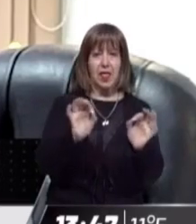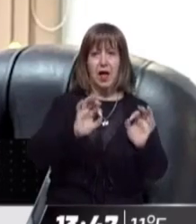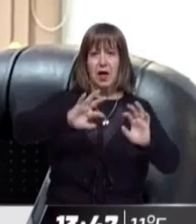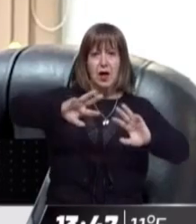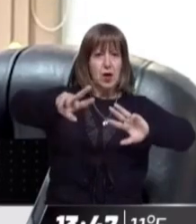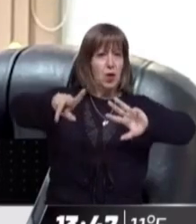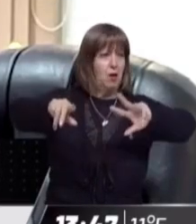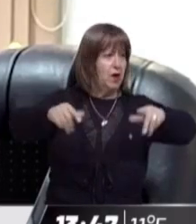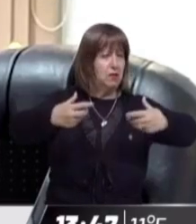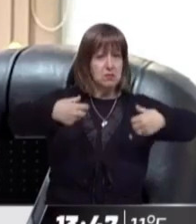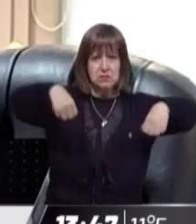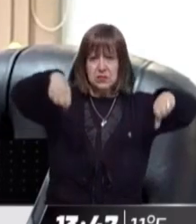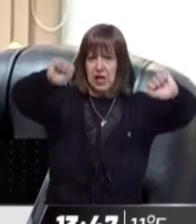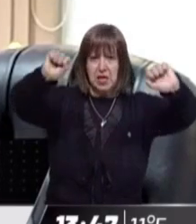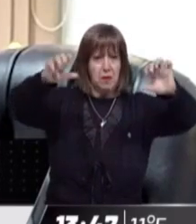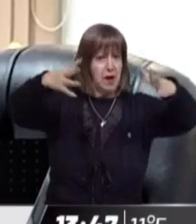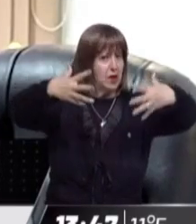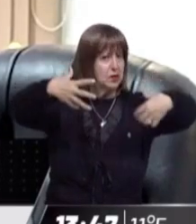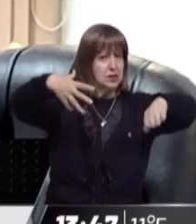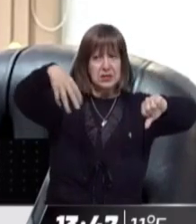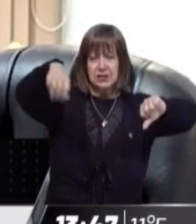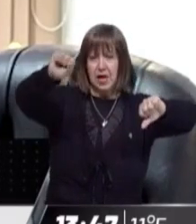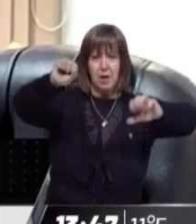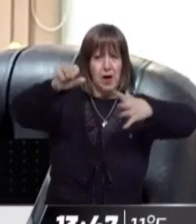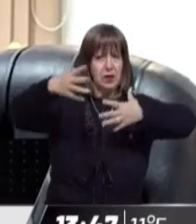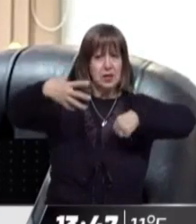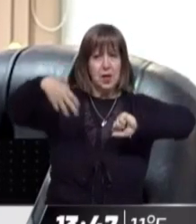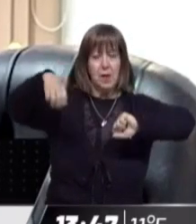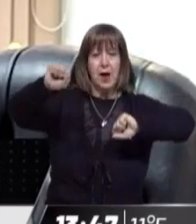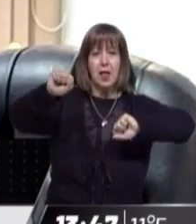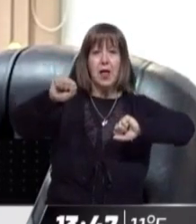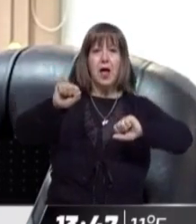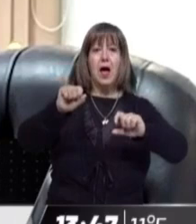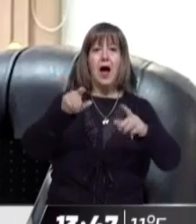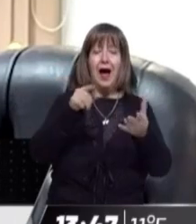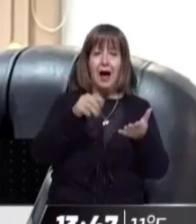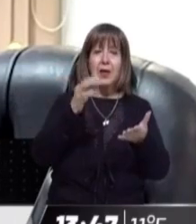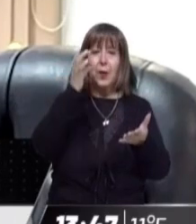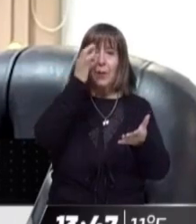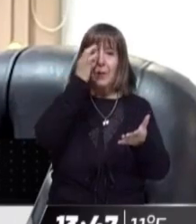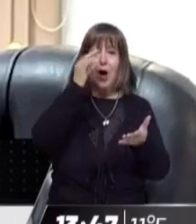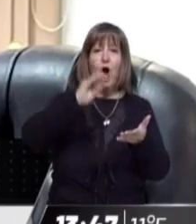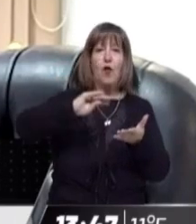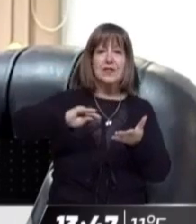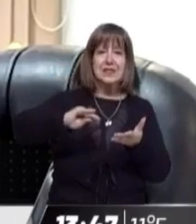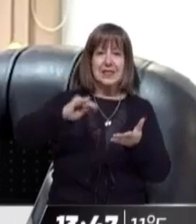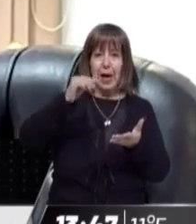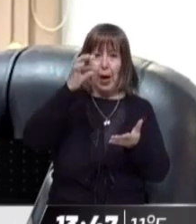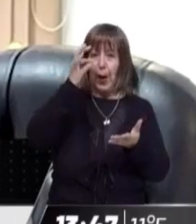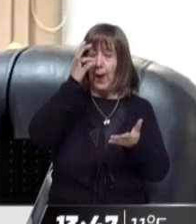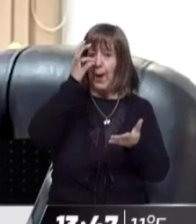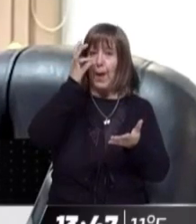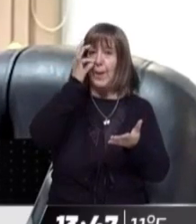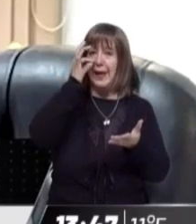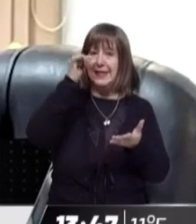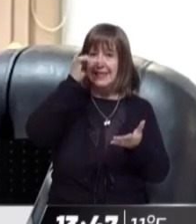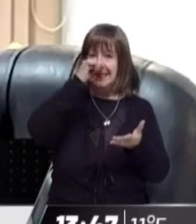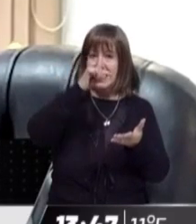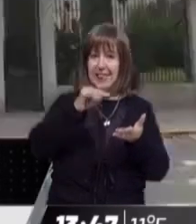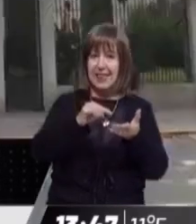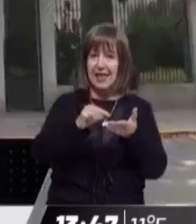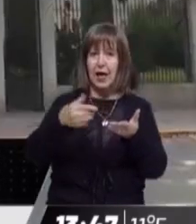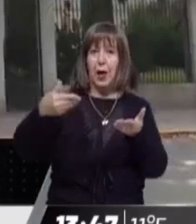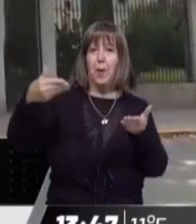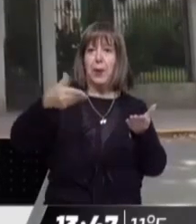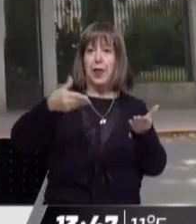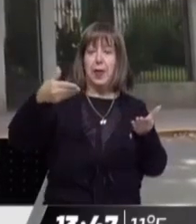funcionamiento y la verdad que cada uno hay 27 oficinas inexistentes que se detectaron esas oficinas requerían cosas pero no iban a ningún